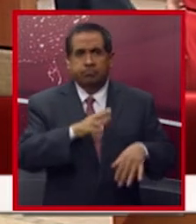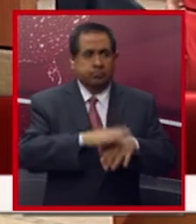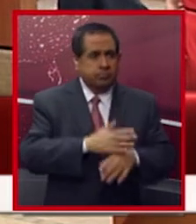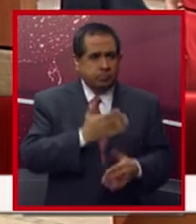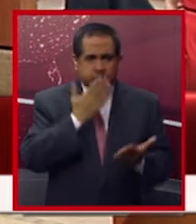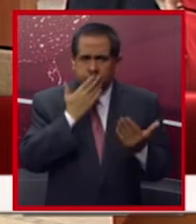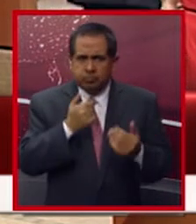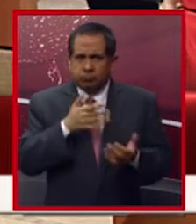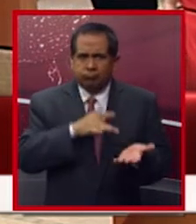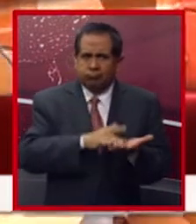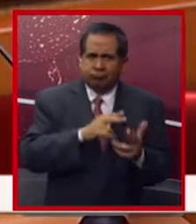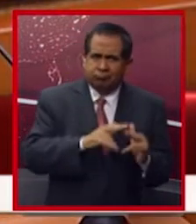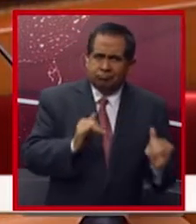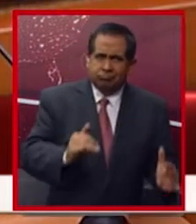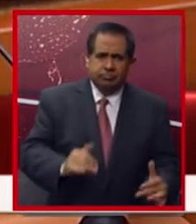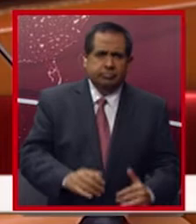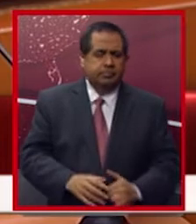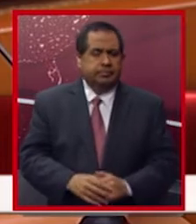desabasto.